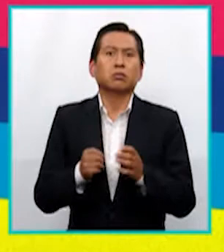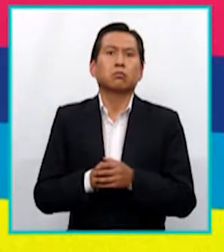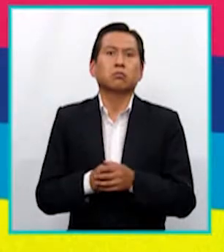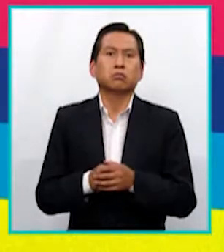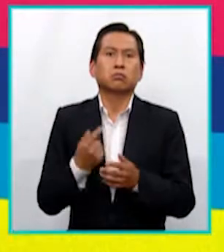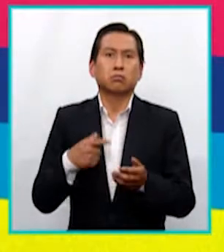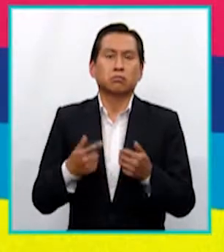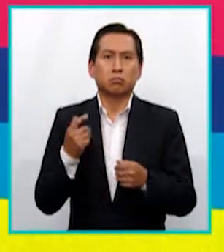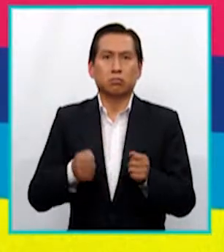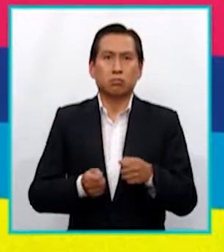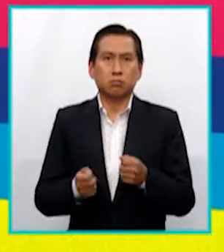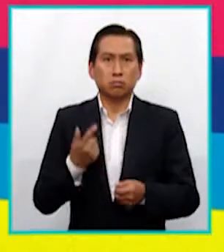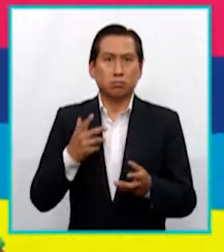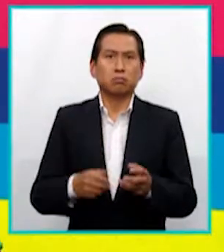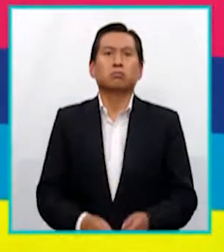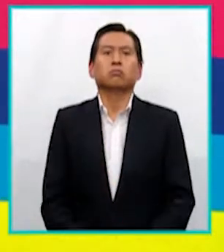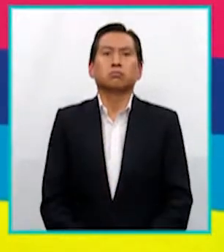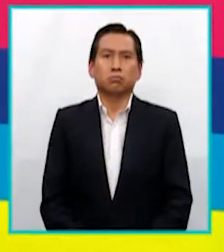la...